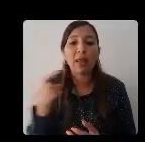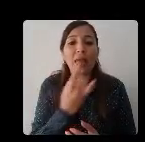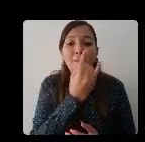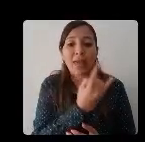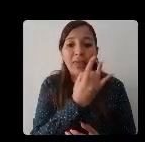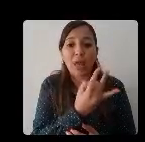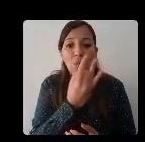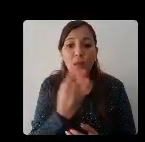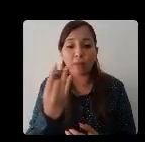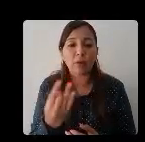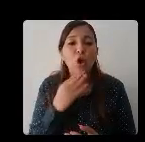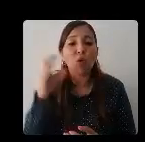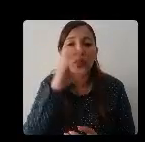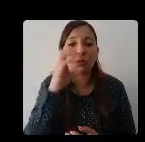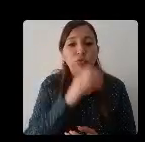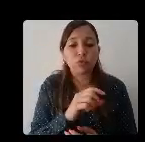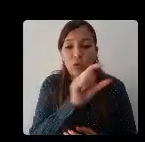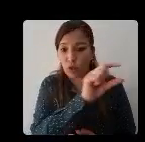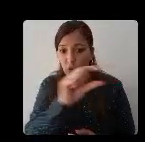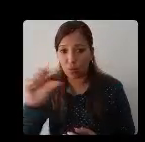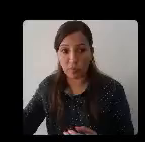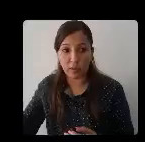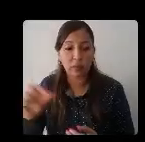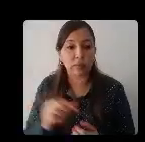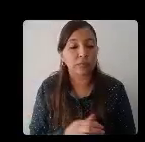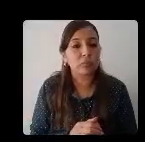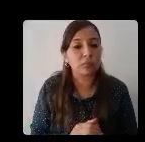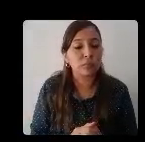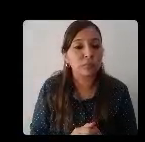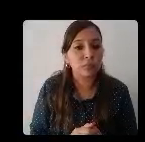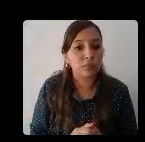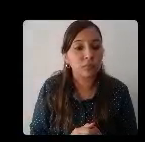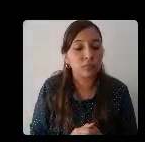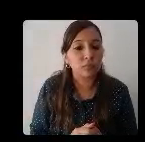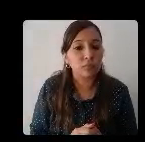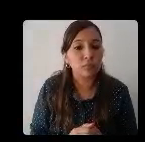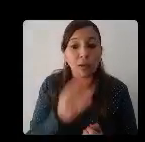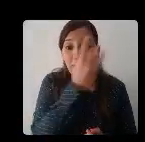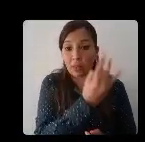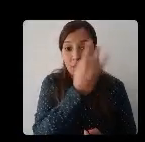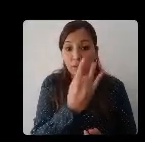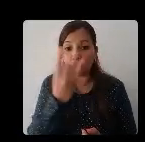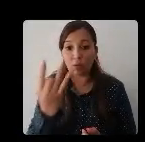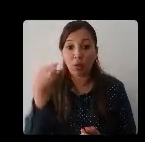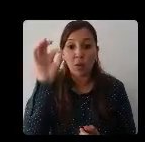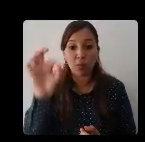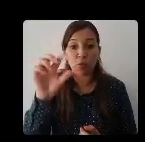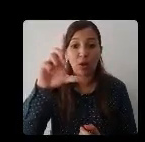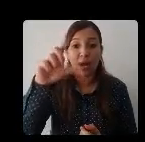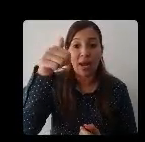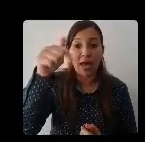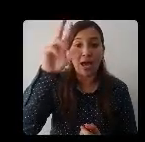¿no? Afinar algunos detalles, la pasarela de pagos. Y ya creo que de acá a unos meses ya vamos a estar operando como corresponde